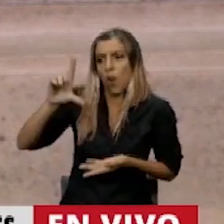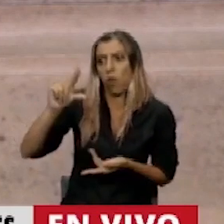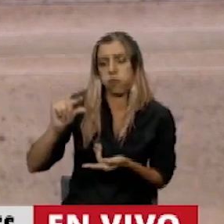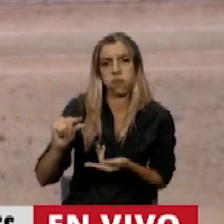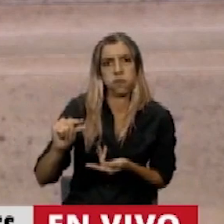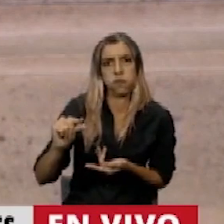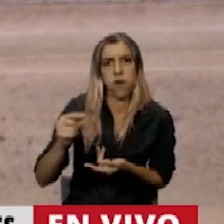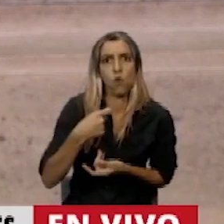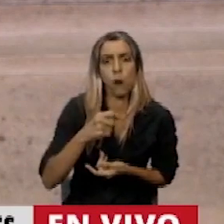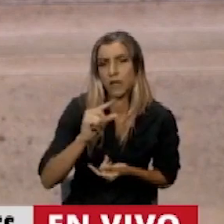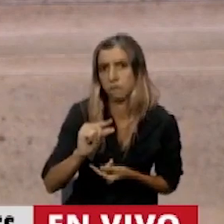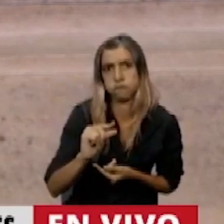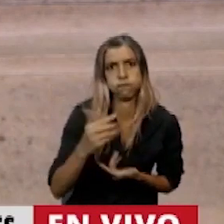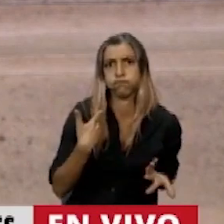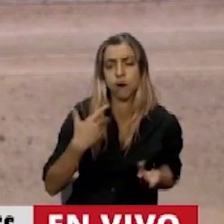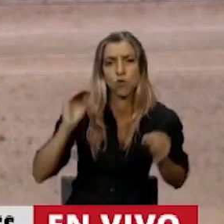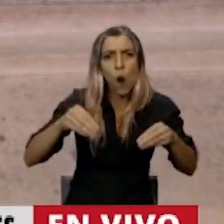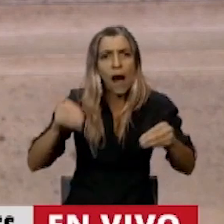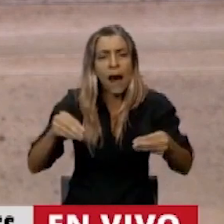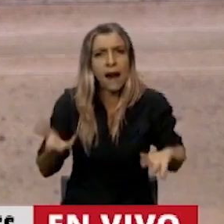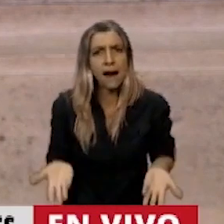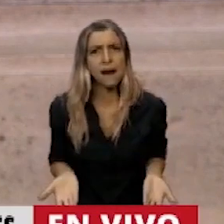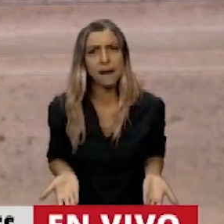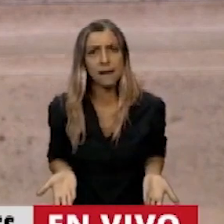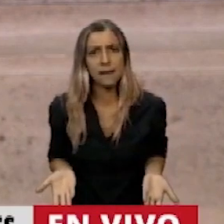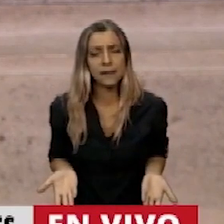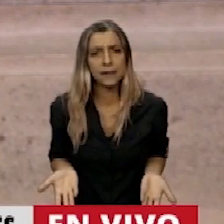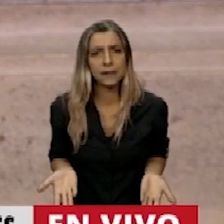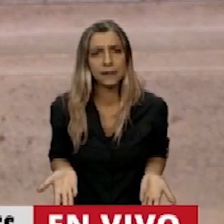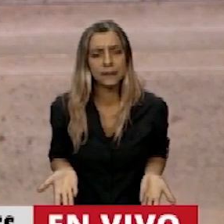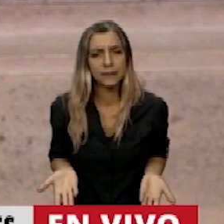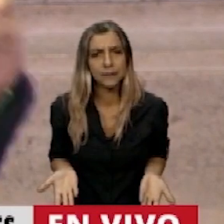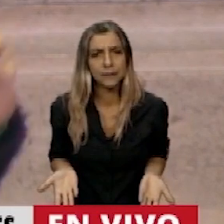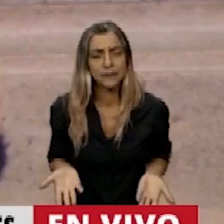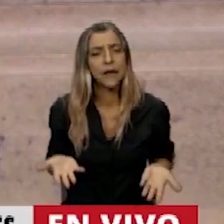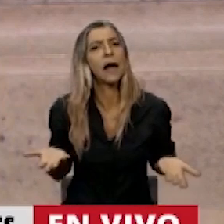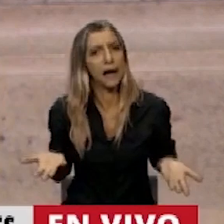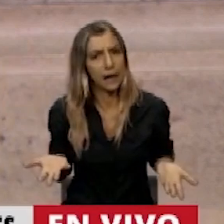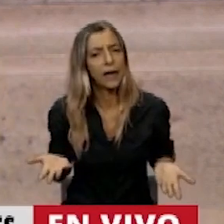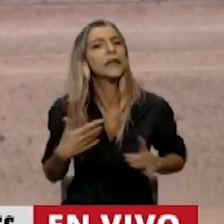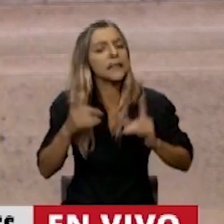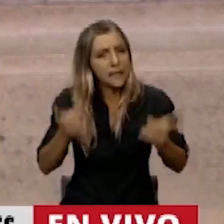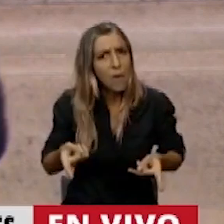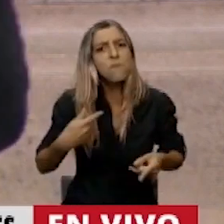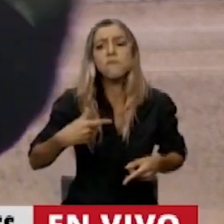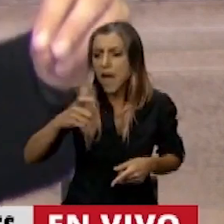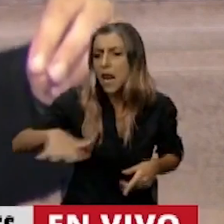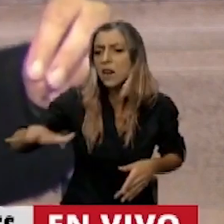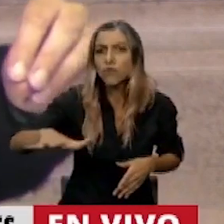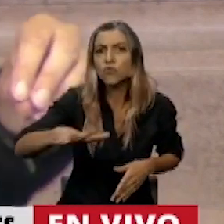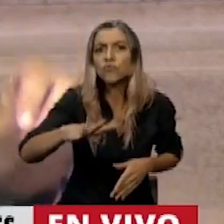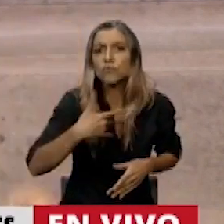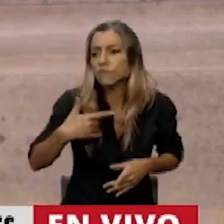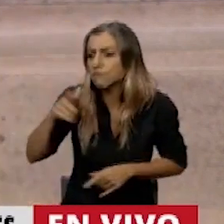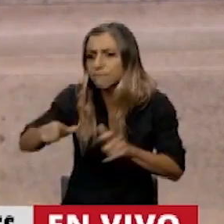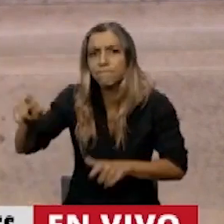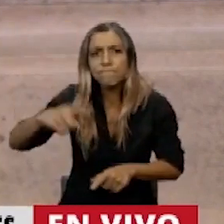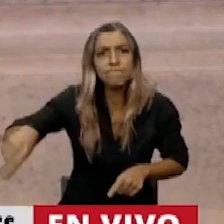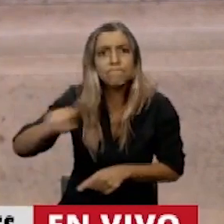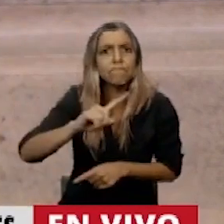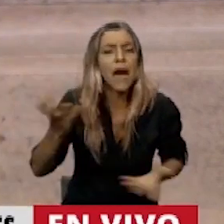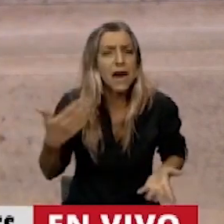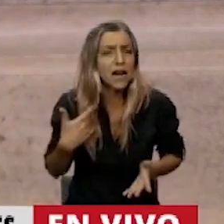las jubilaciones. No se mide solamente por aquellos sectores que, superando a las